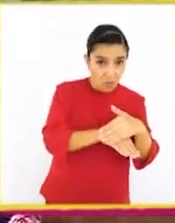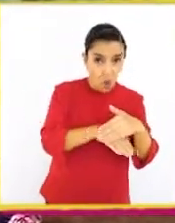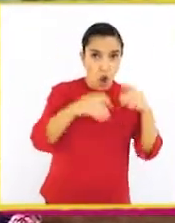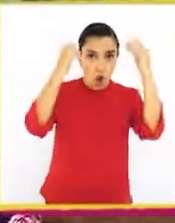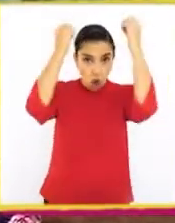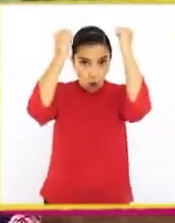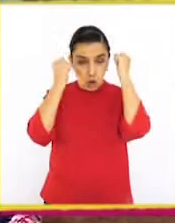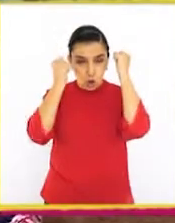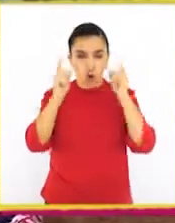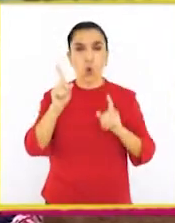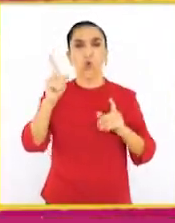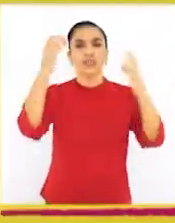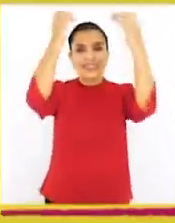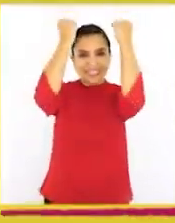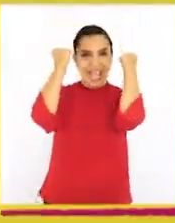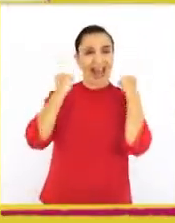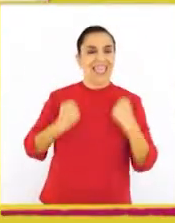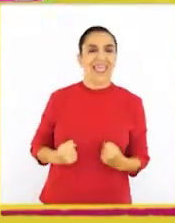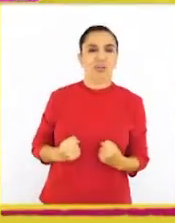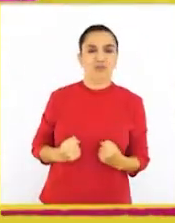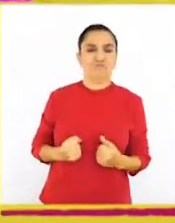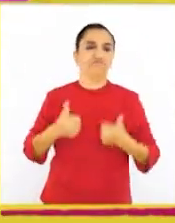gorro y un chaleco?